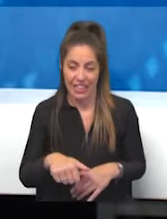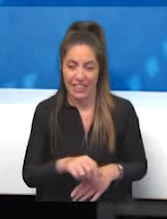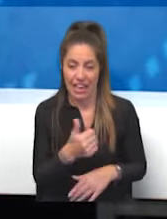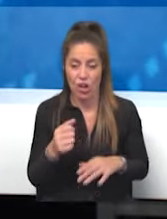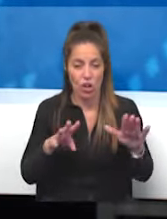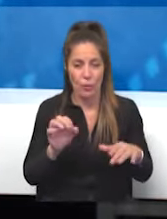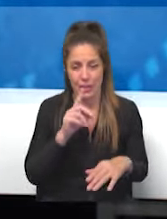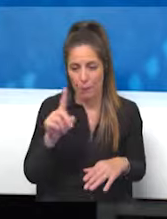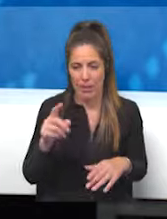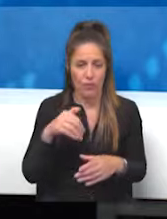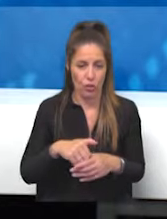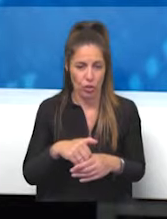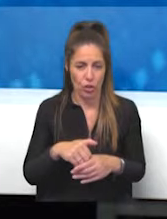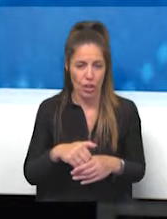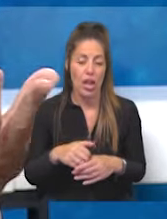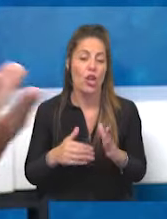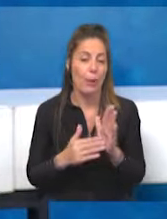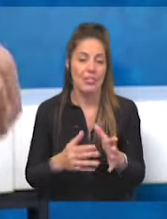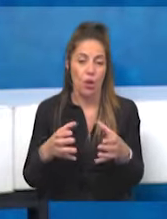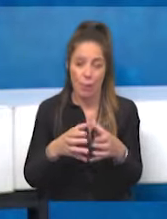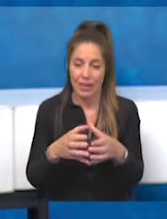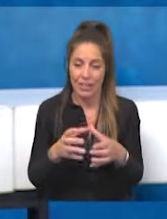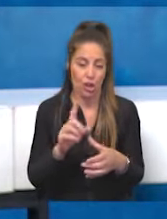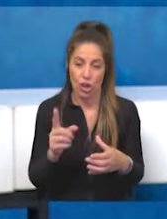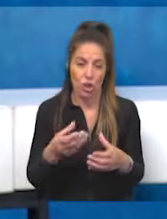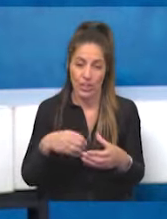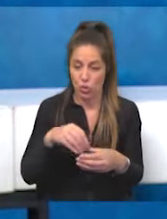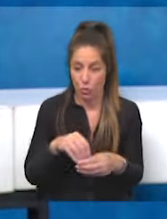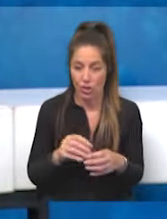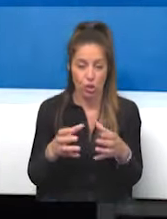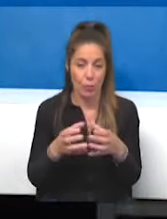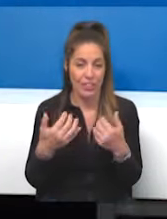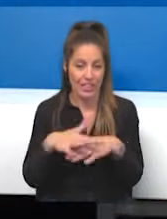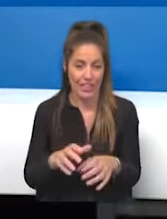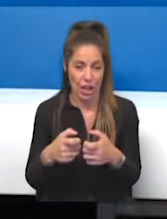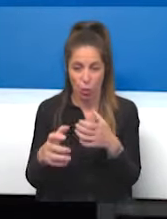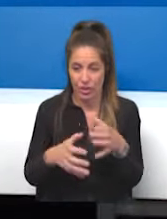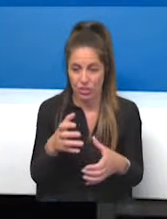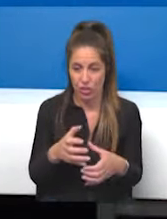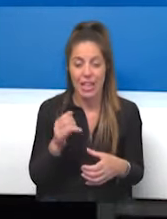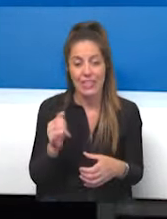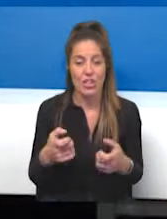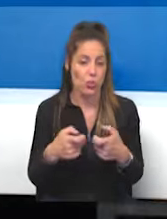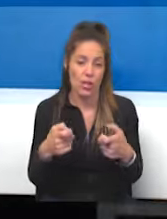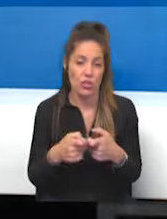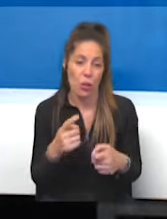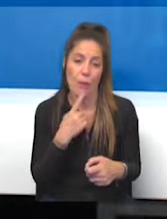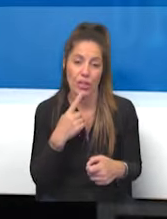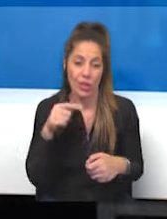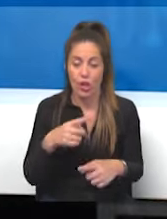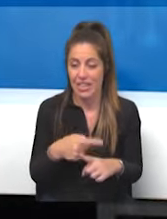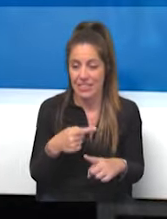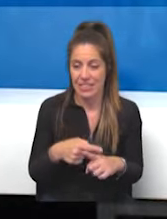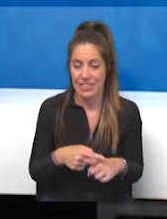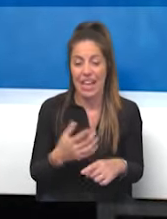por 90,000 votos ahí lo estás presentando como un partido que no lo es en realidad no estás sumando a todos los partidos que integran la coalición sí es una asociación política que hoy existe